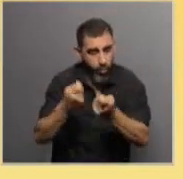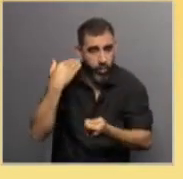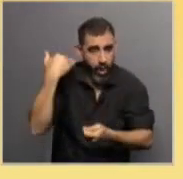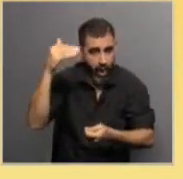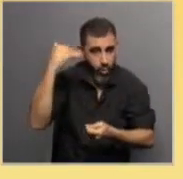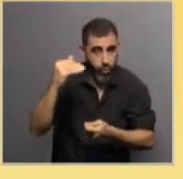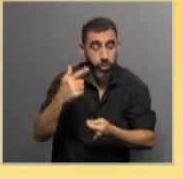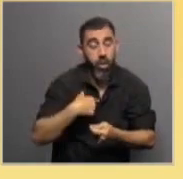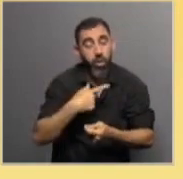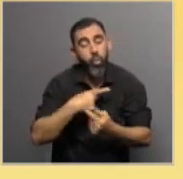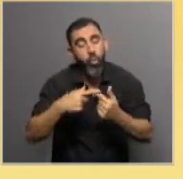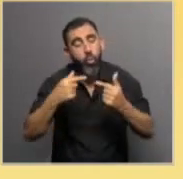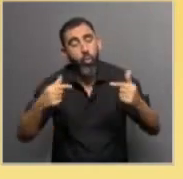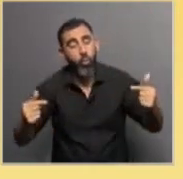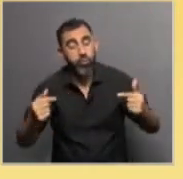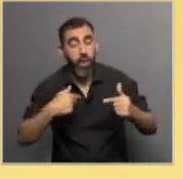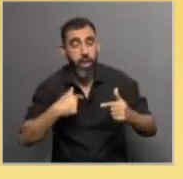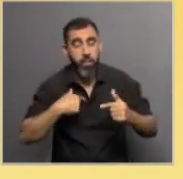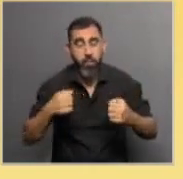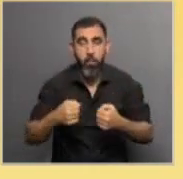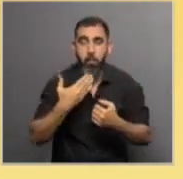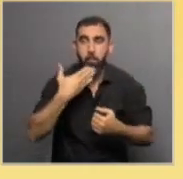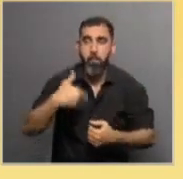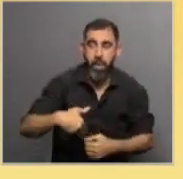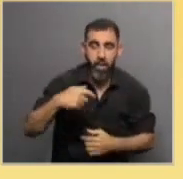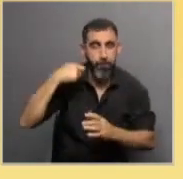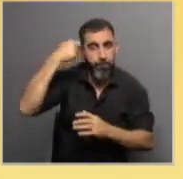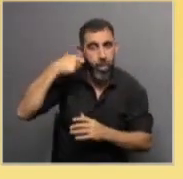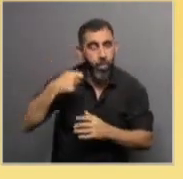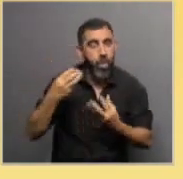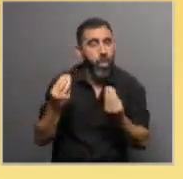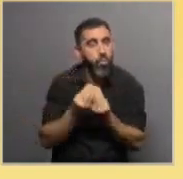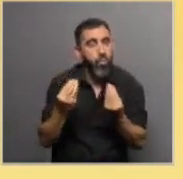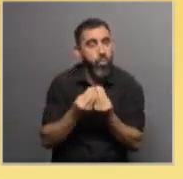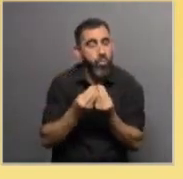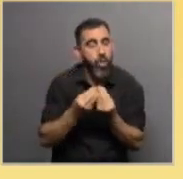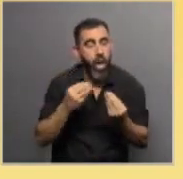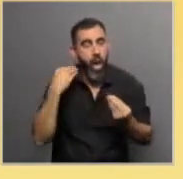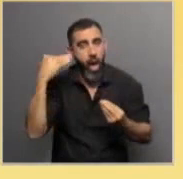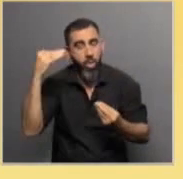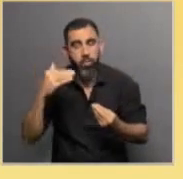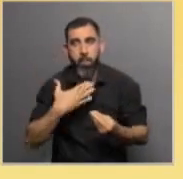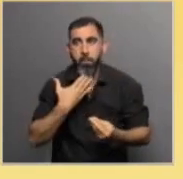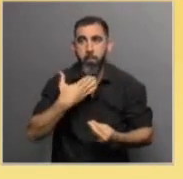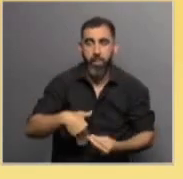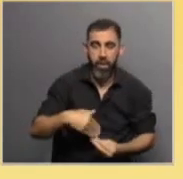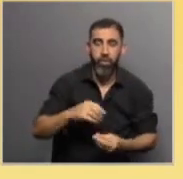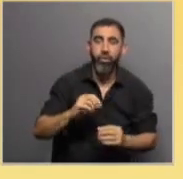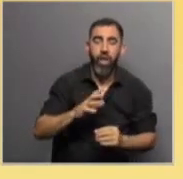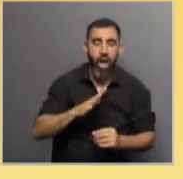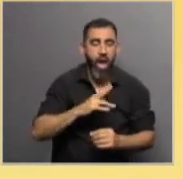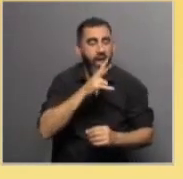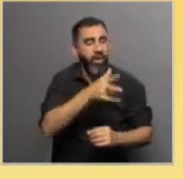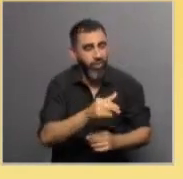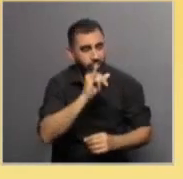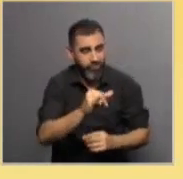Una de las cosas que a mí más me impacta de la película es lo mucho que moviliza a los adultos. No solo los que tienen hijos y quieren